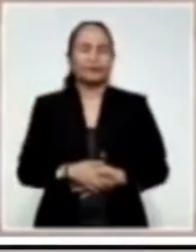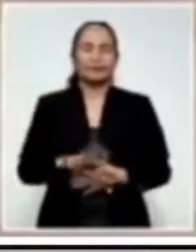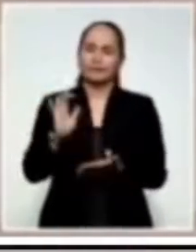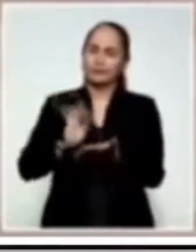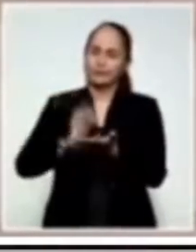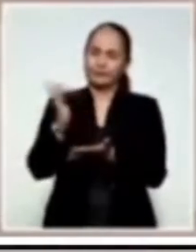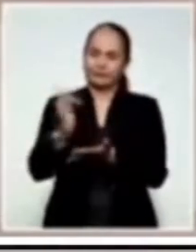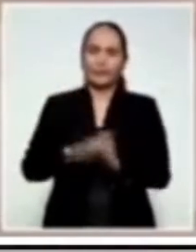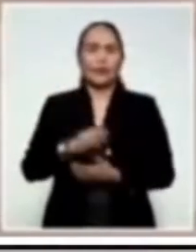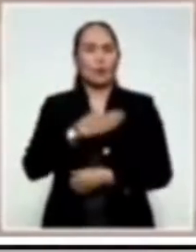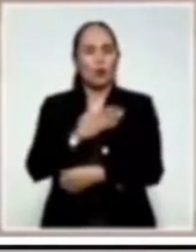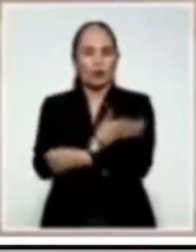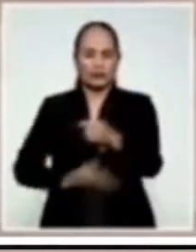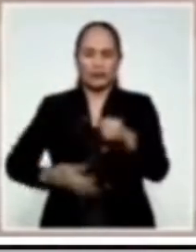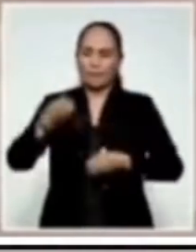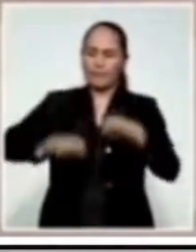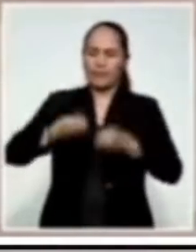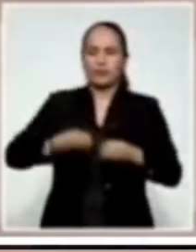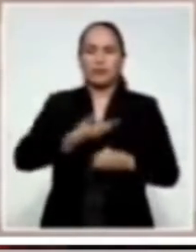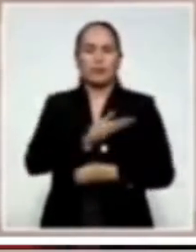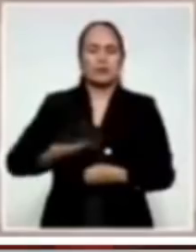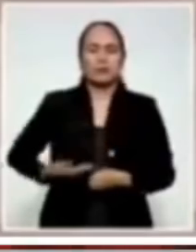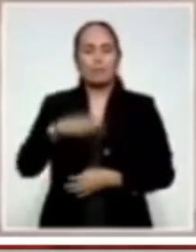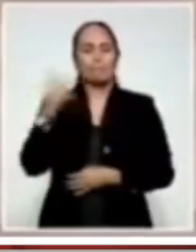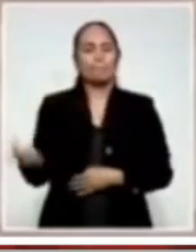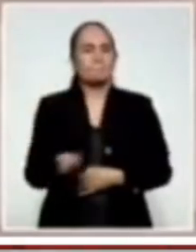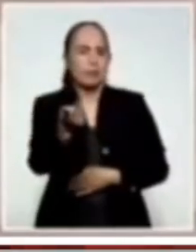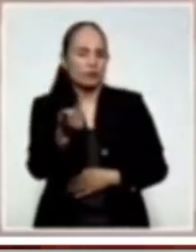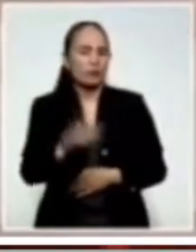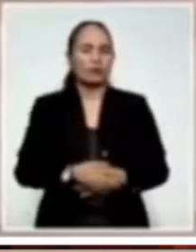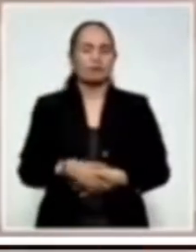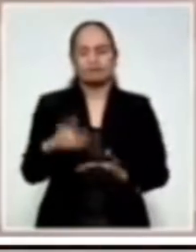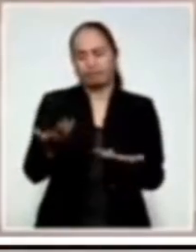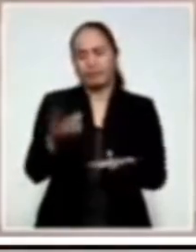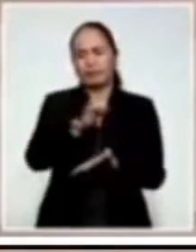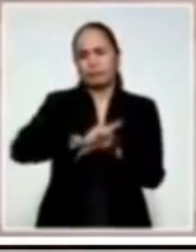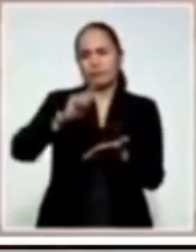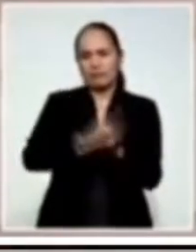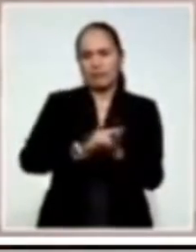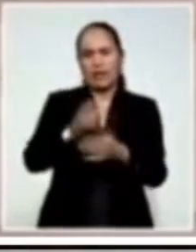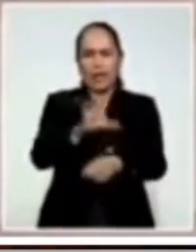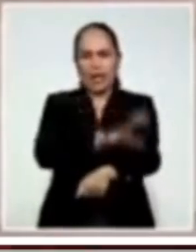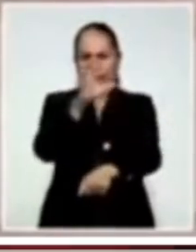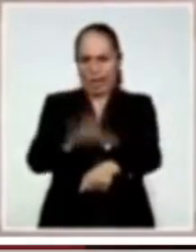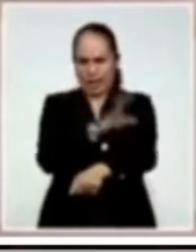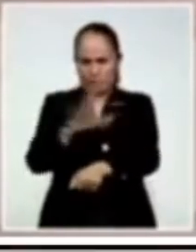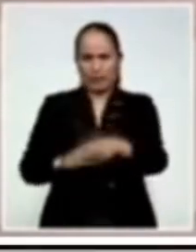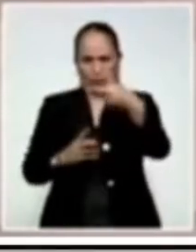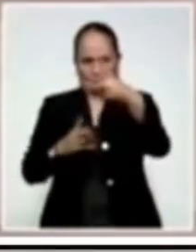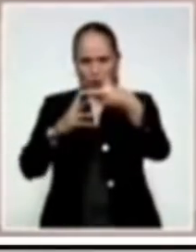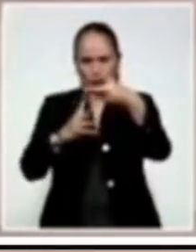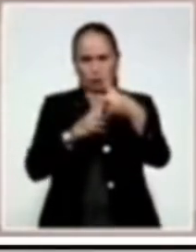Gracias. Buenas tardes, ministro presidente. Mis preguntas son también sobre la ley eléctrica, se las voy a hacer juntas.